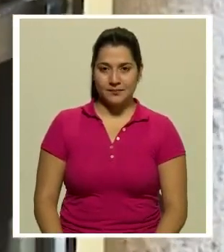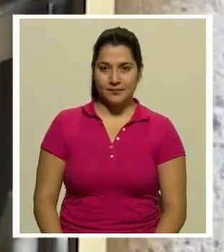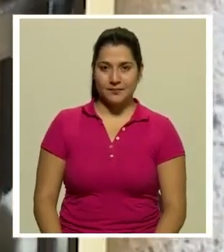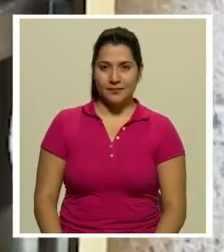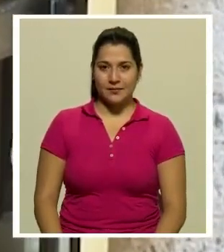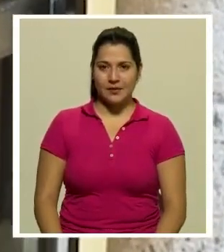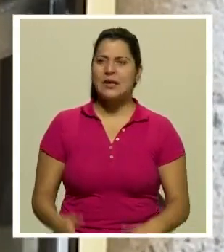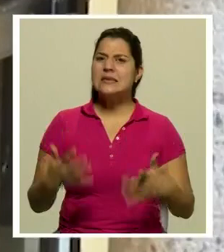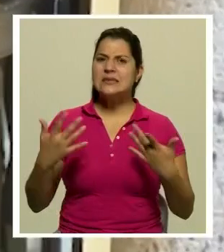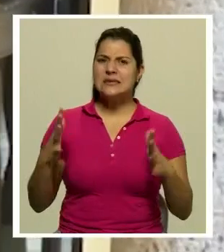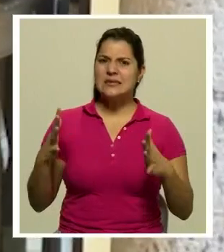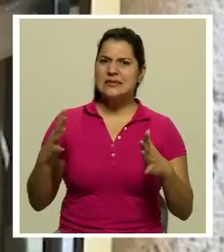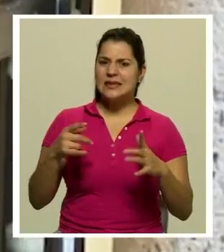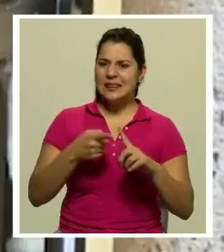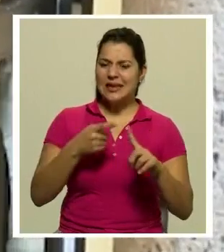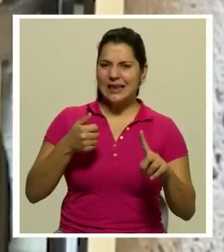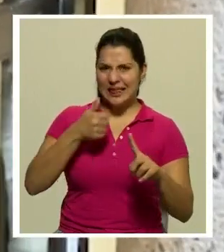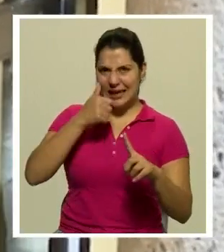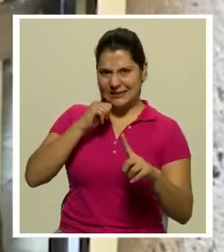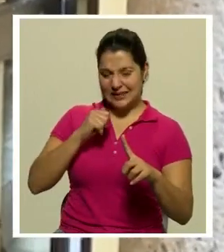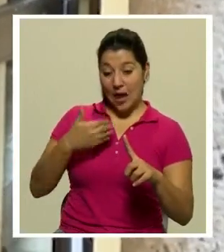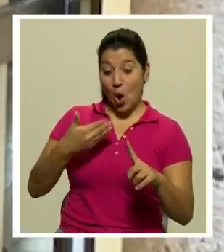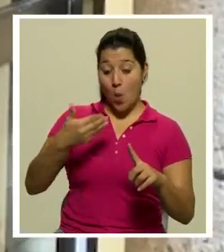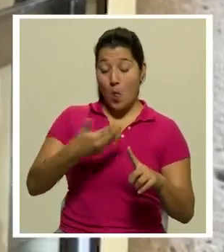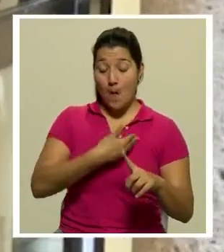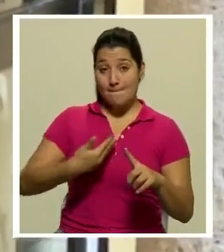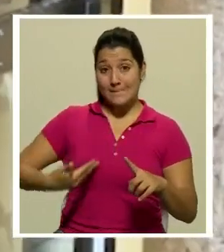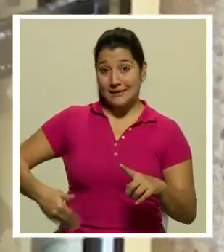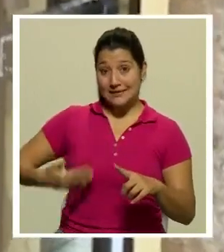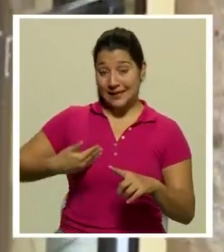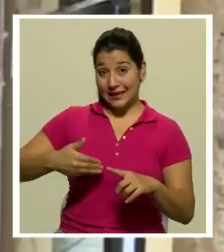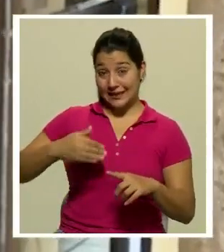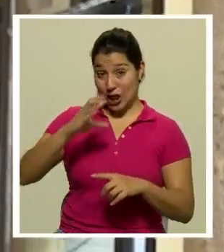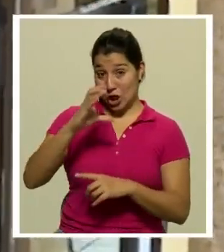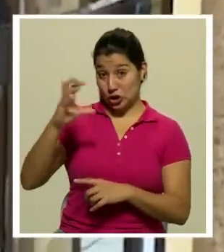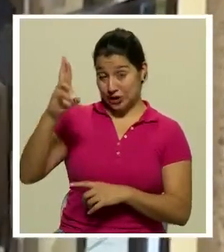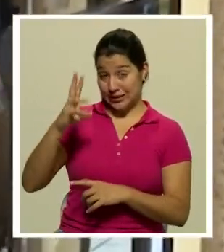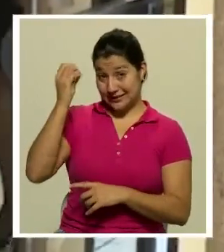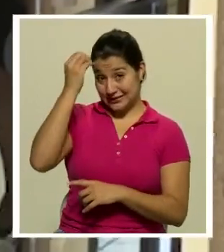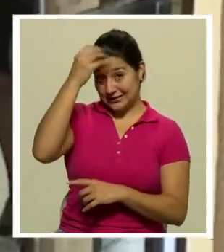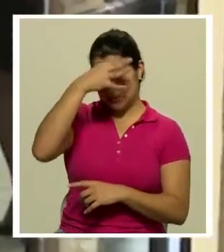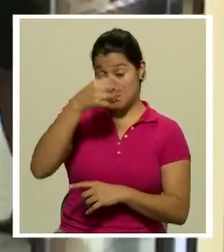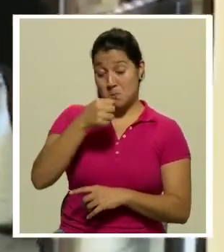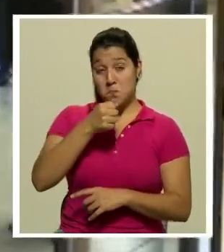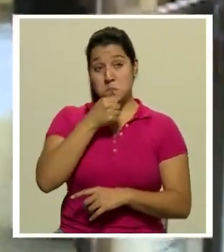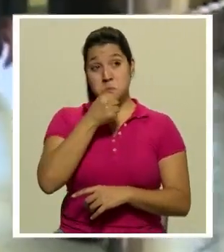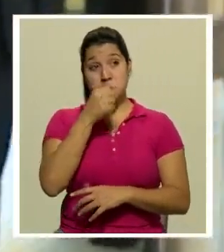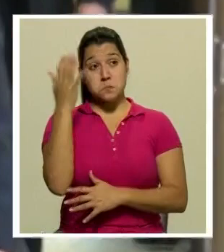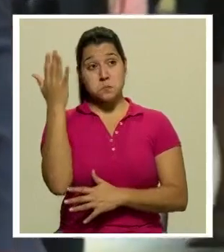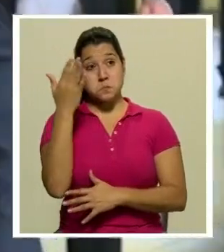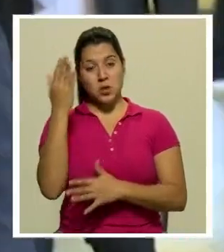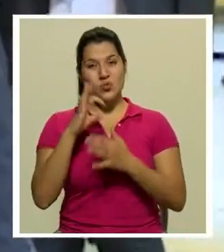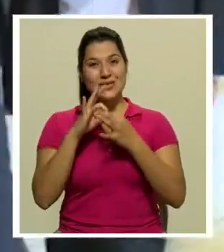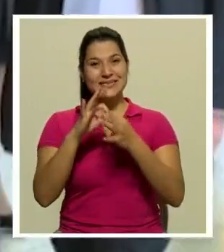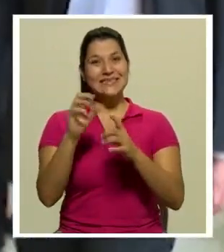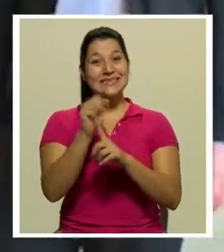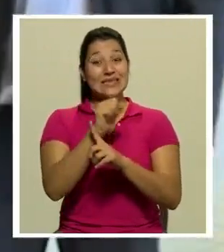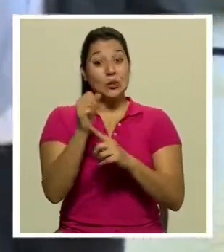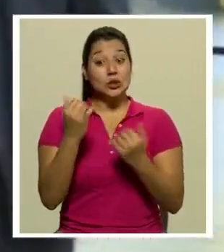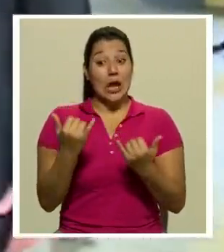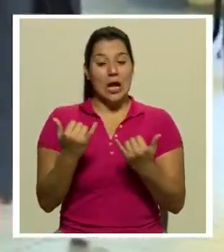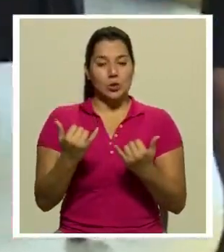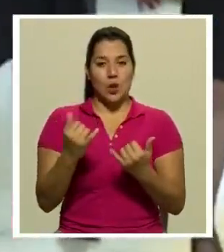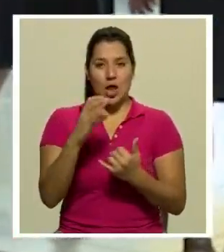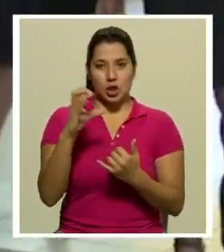Transcurridas más de 24 horas desde que se dio la rendición de cuentas del presidente de la República, Carlos Alvarado, sobre la situación actual del país, el abordaje